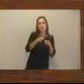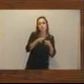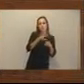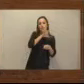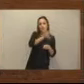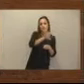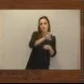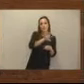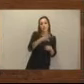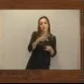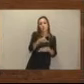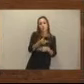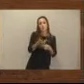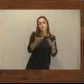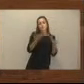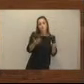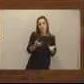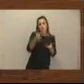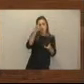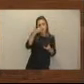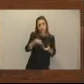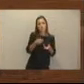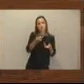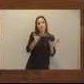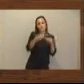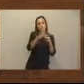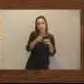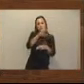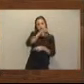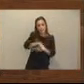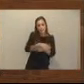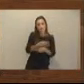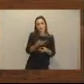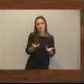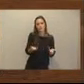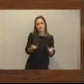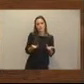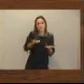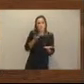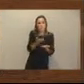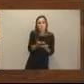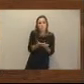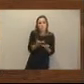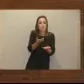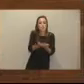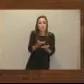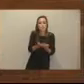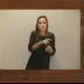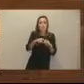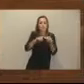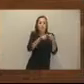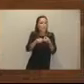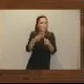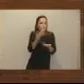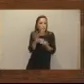no se dará es en el Parlamento de Cataluña, donde nadie presenta seguramente propuestas de solidaridad con los